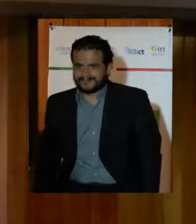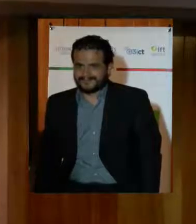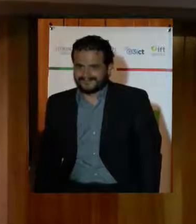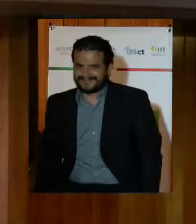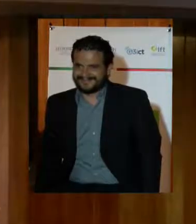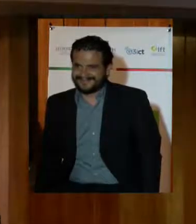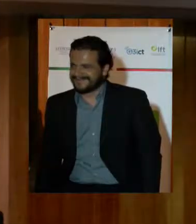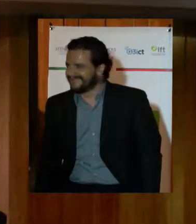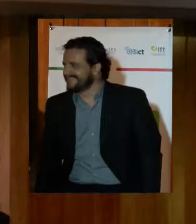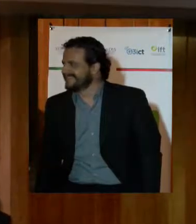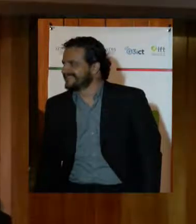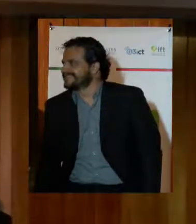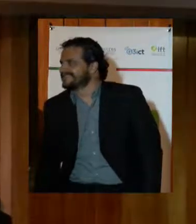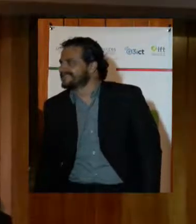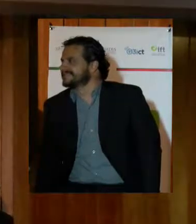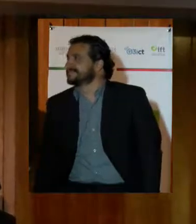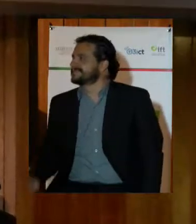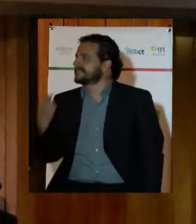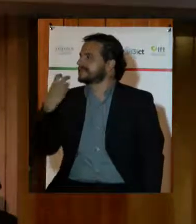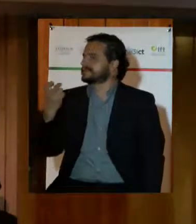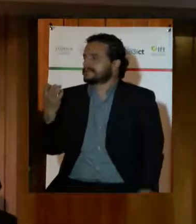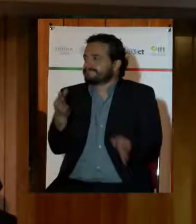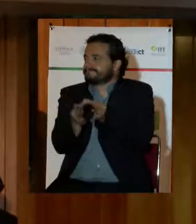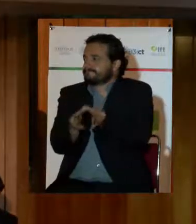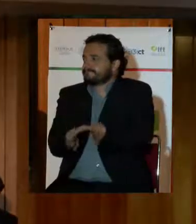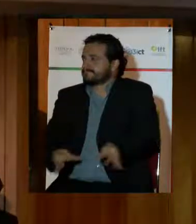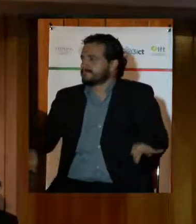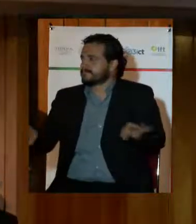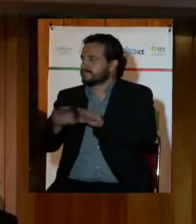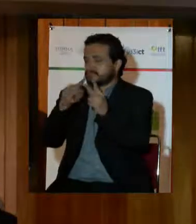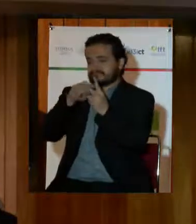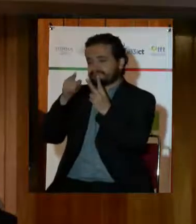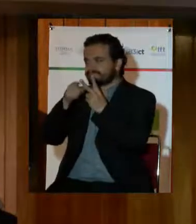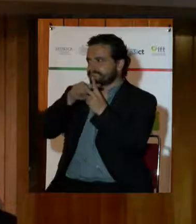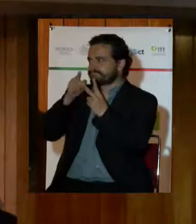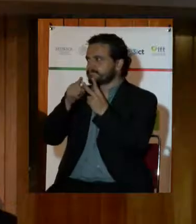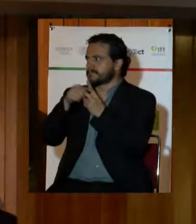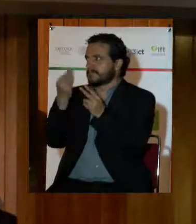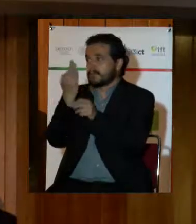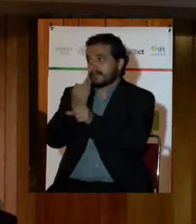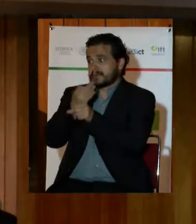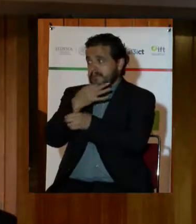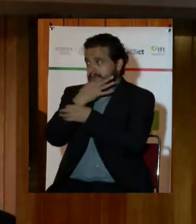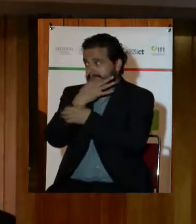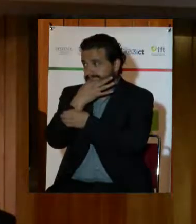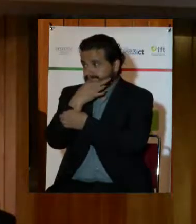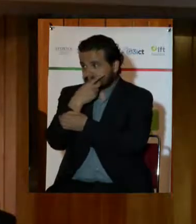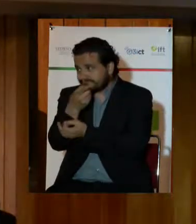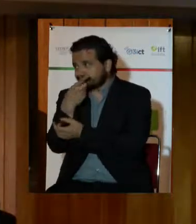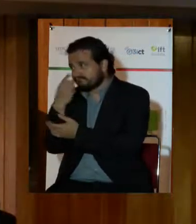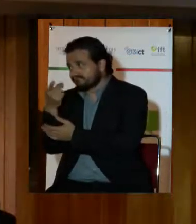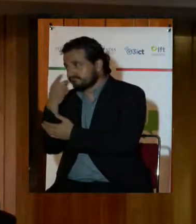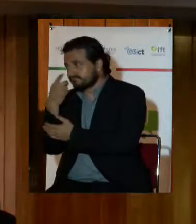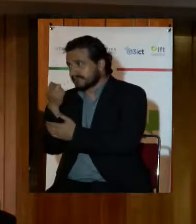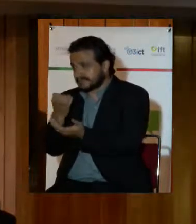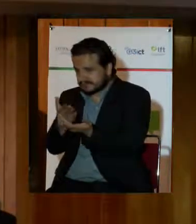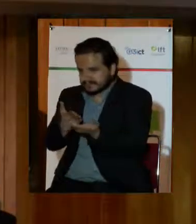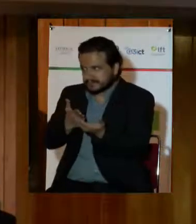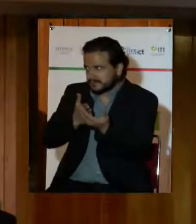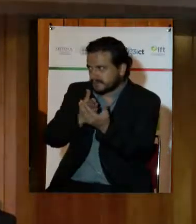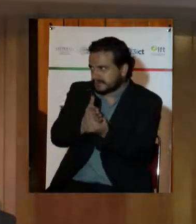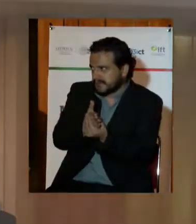Sobre todo, muy importante dos puntos. Esto lo quiero resaltar, que dice, la accesibilidad se